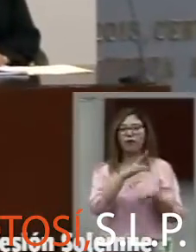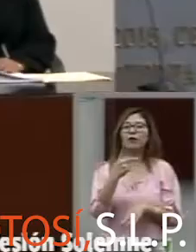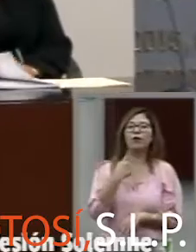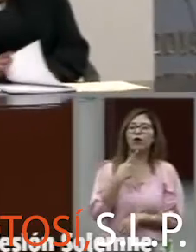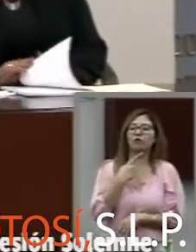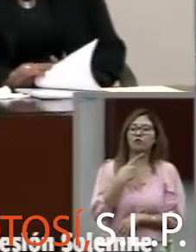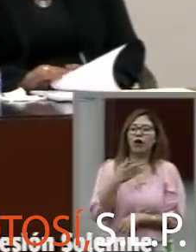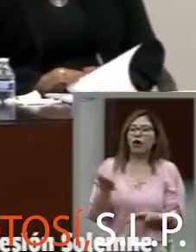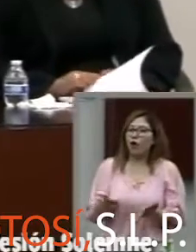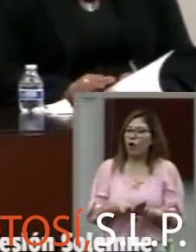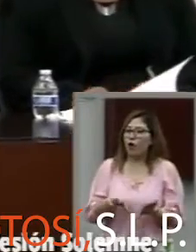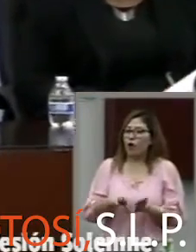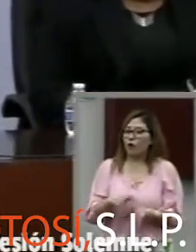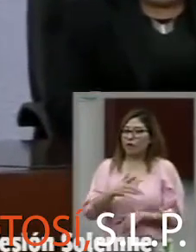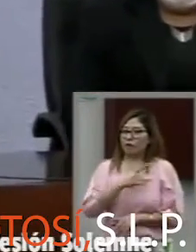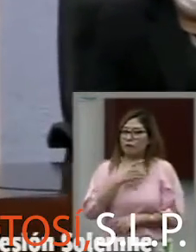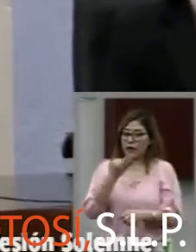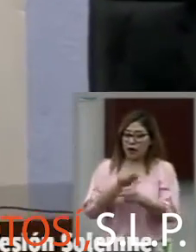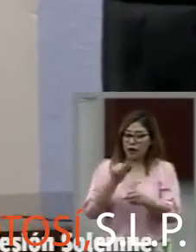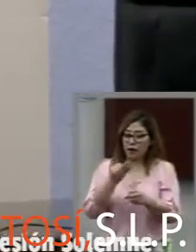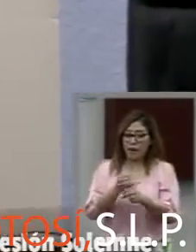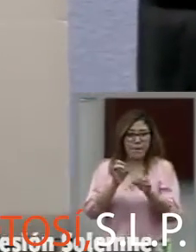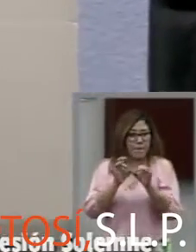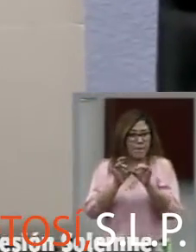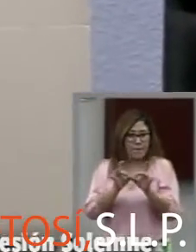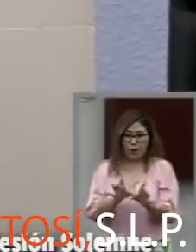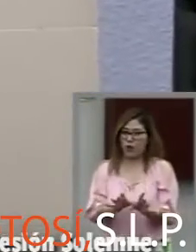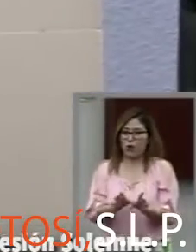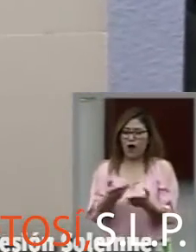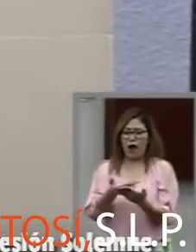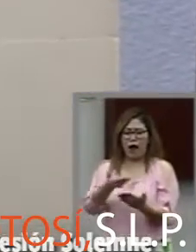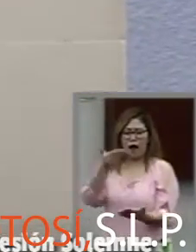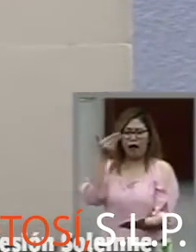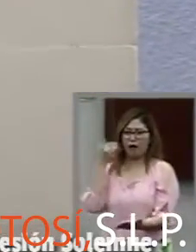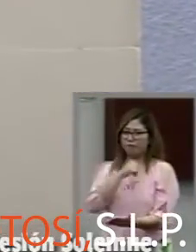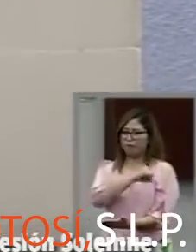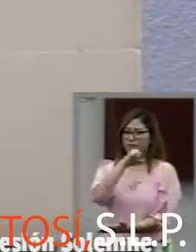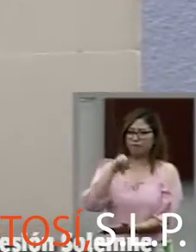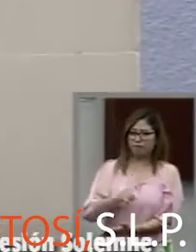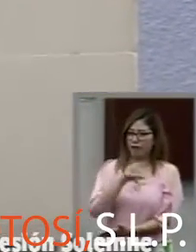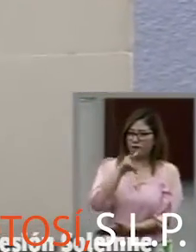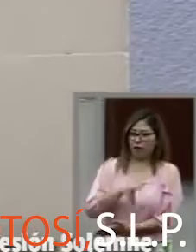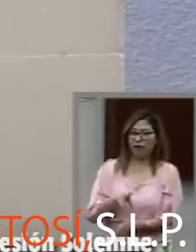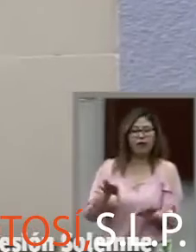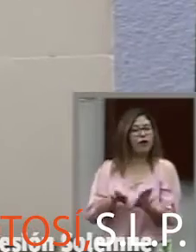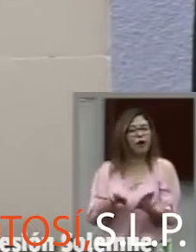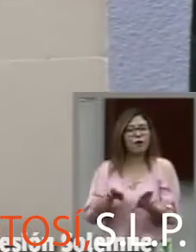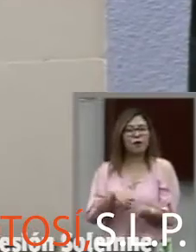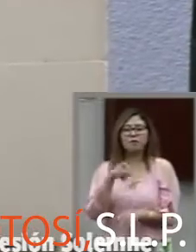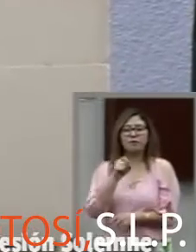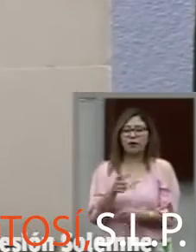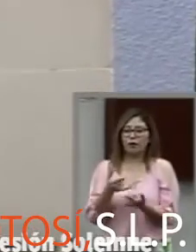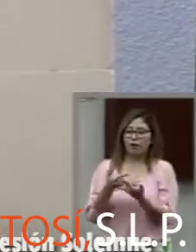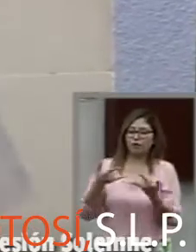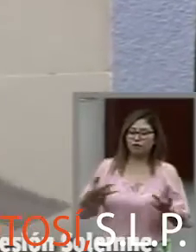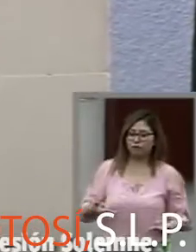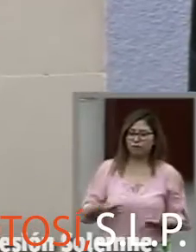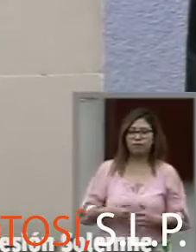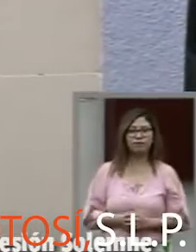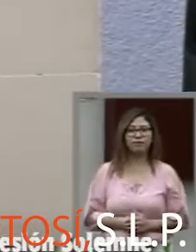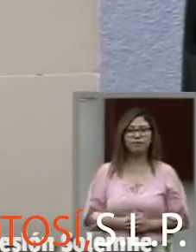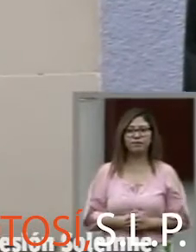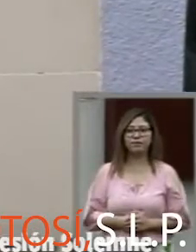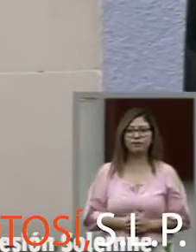constitucionales locales entre las que se encuentran la no discriminación en cualquiera de sus formas inasistencias de los